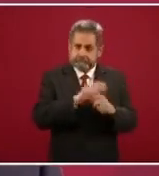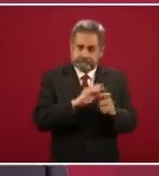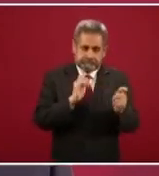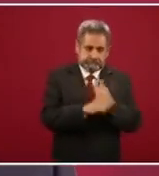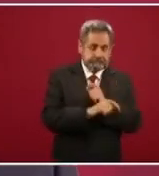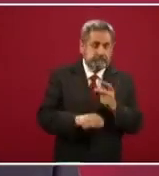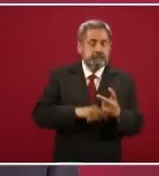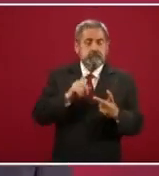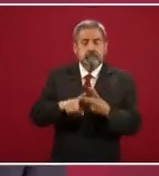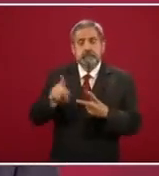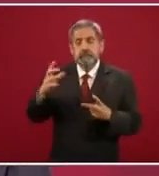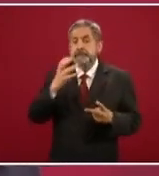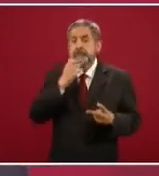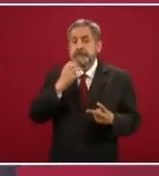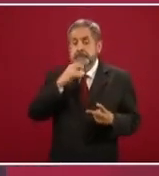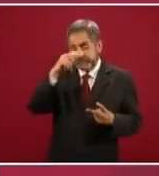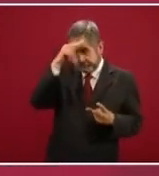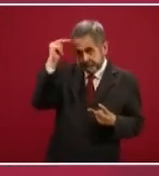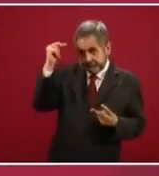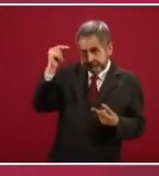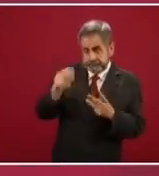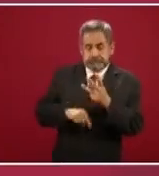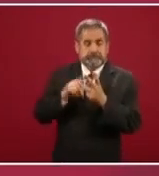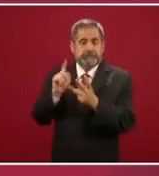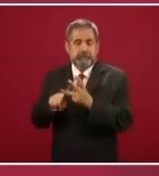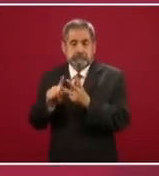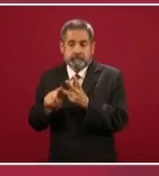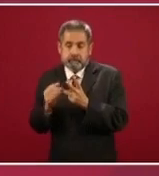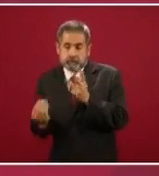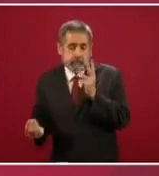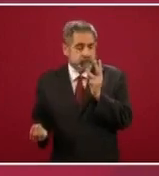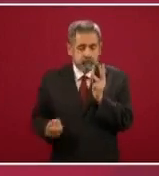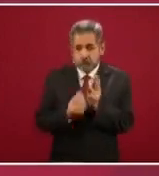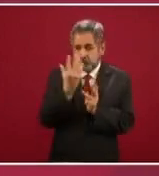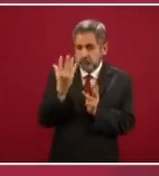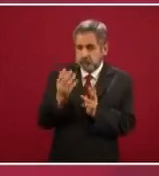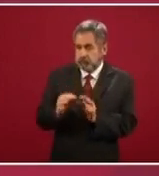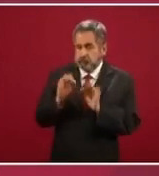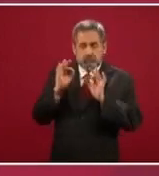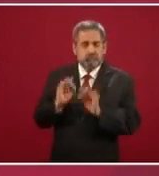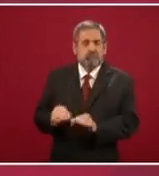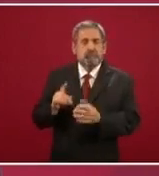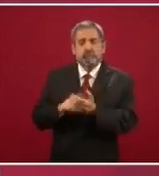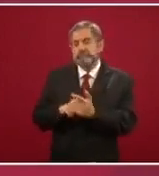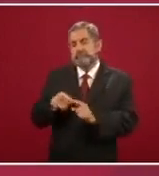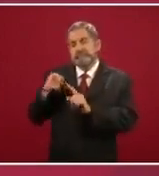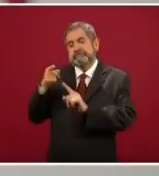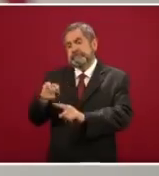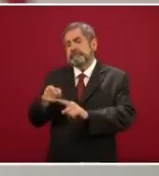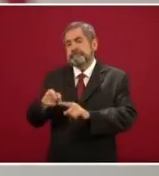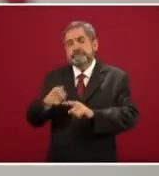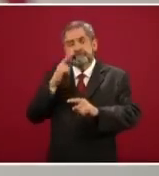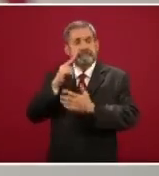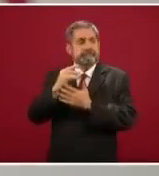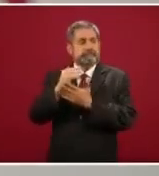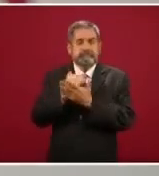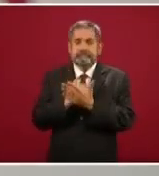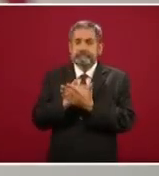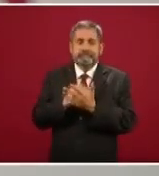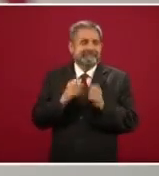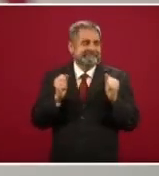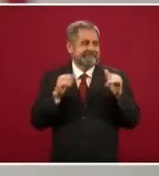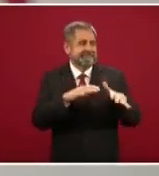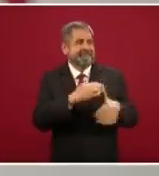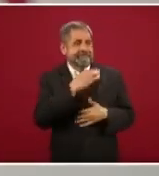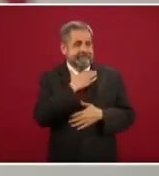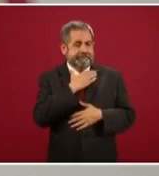en Tepic, Nayarit, y este es un hospital completamente nuevo que el objetivo principal es desahogar particularmente la zona sur